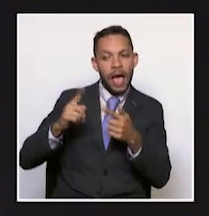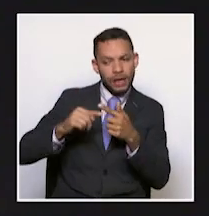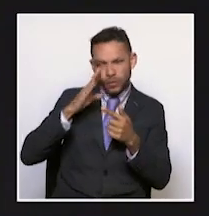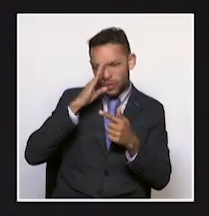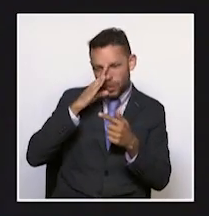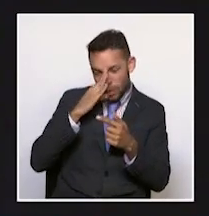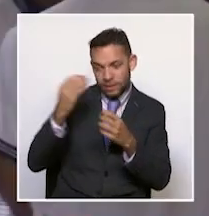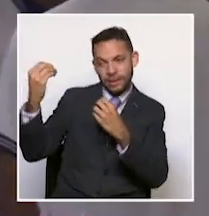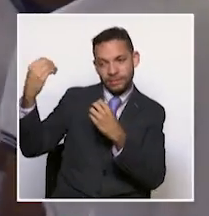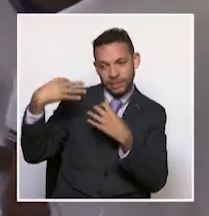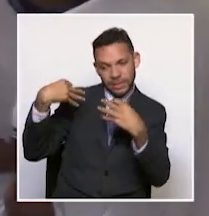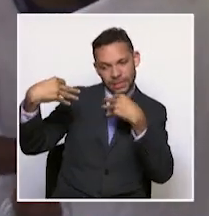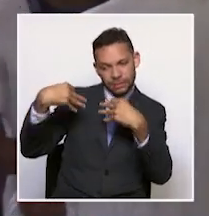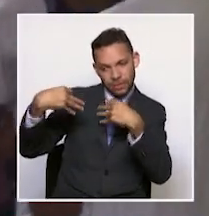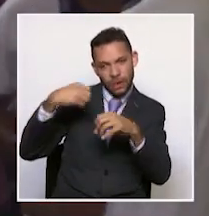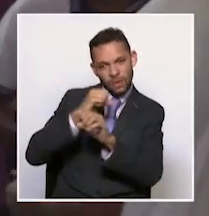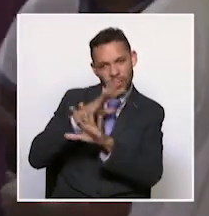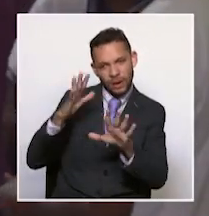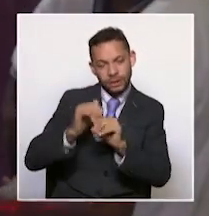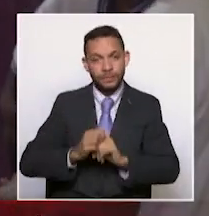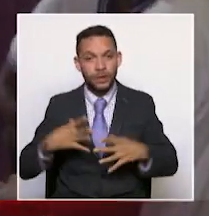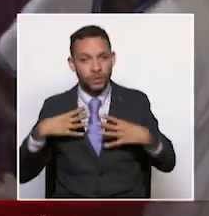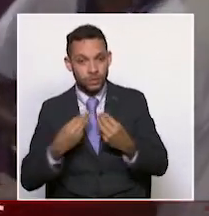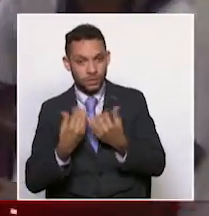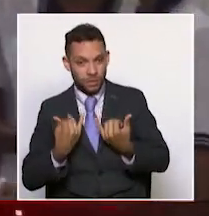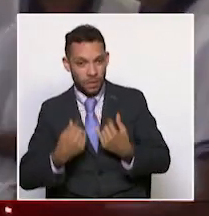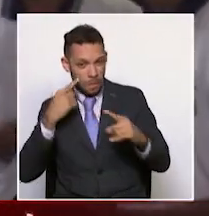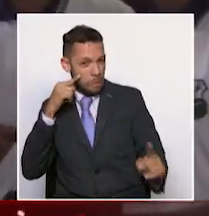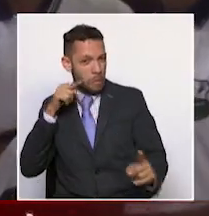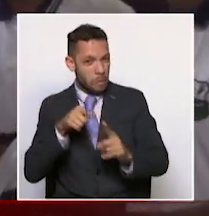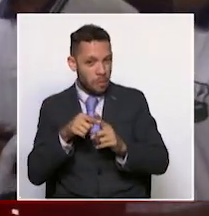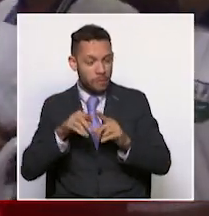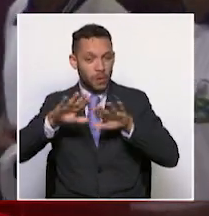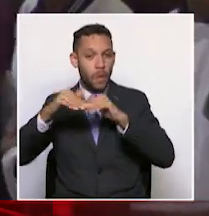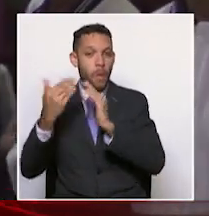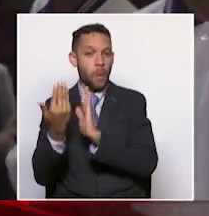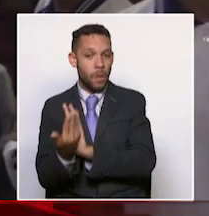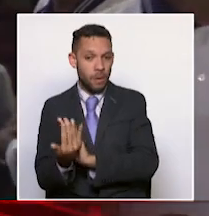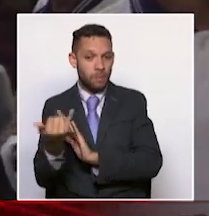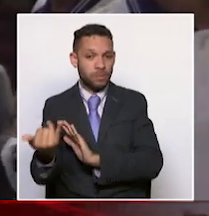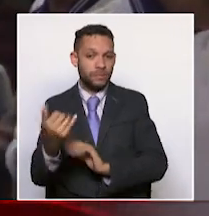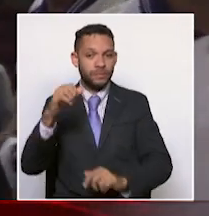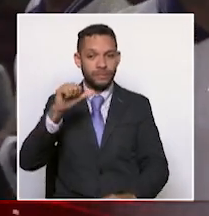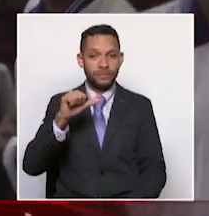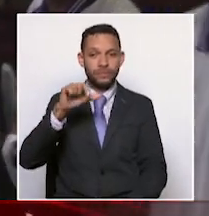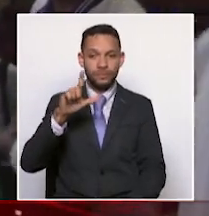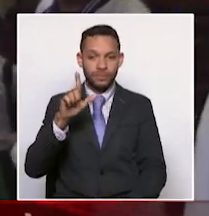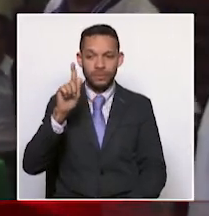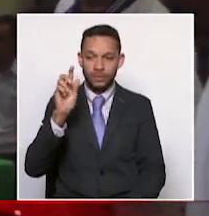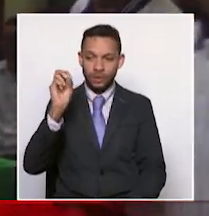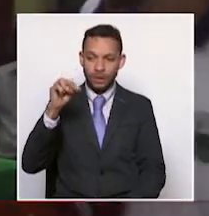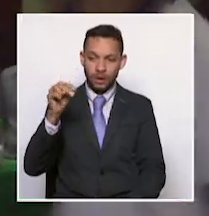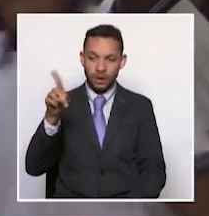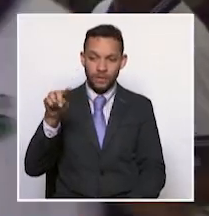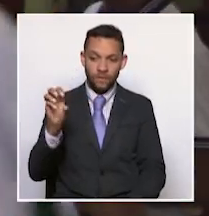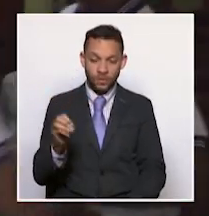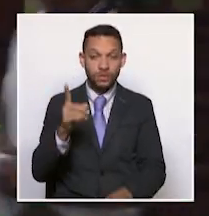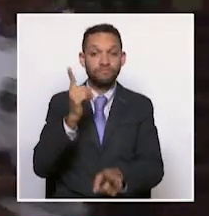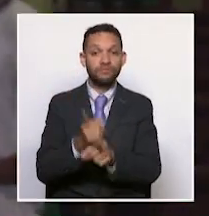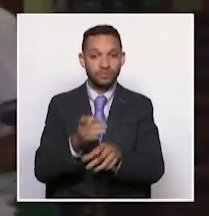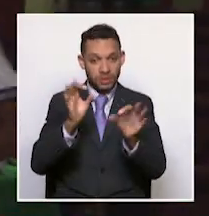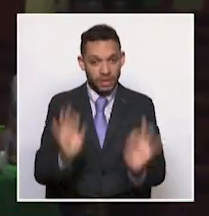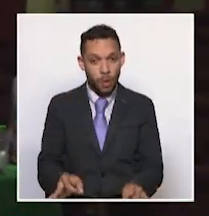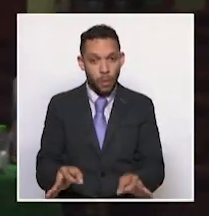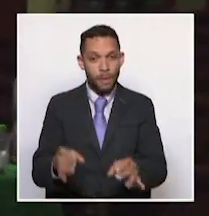el proyecto. Nosotros estamos apostando a que el Colegio Alfonso López es un hecho para el municipio de